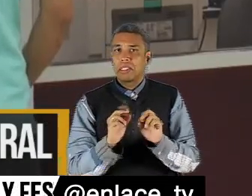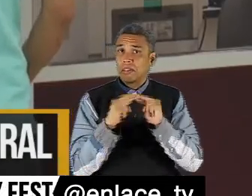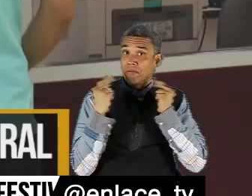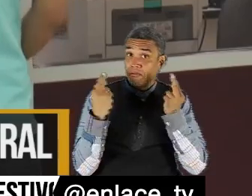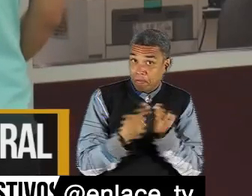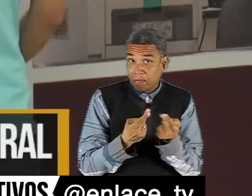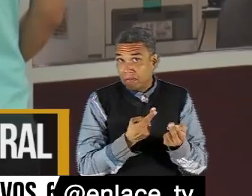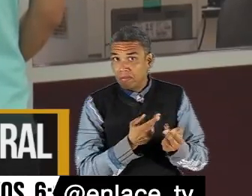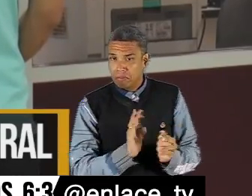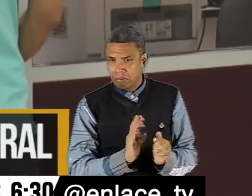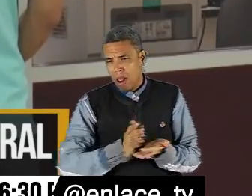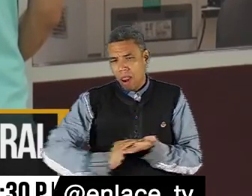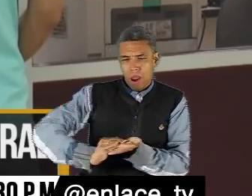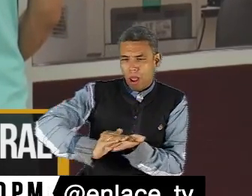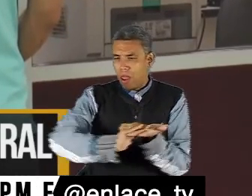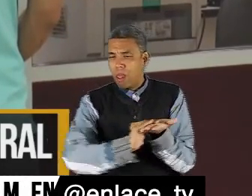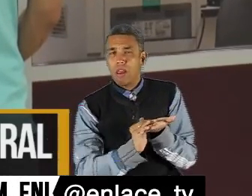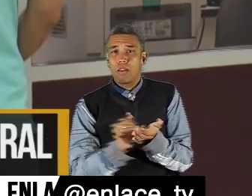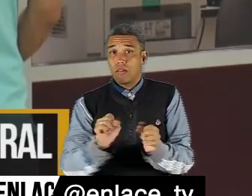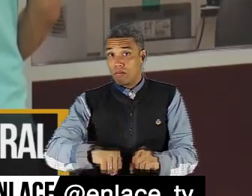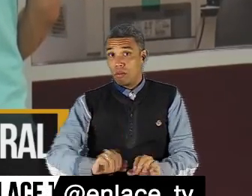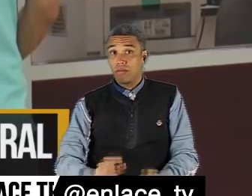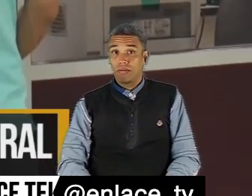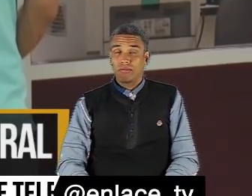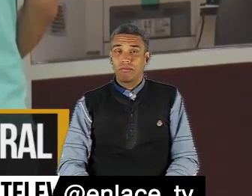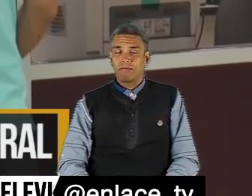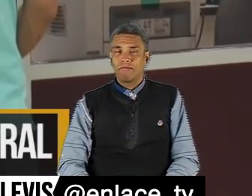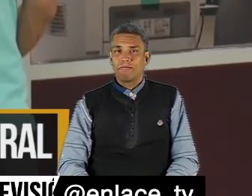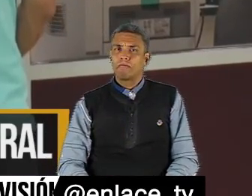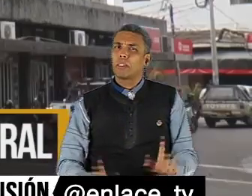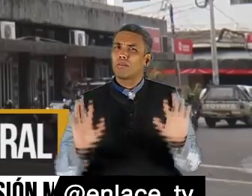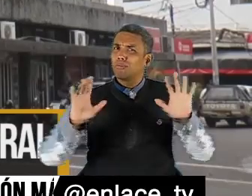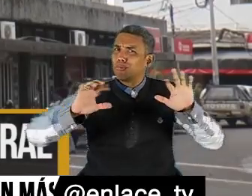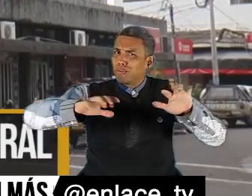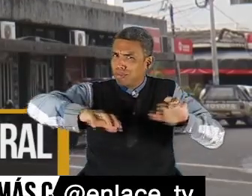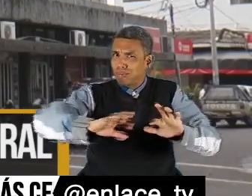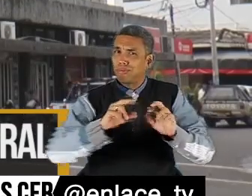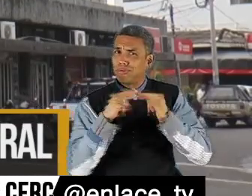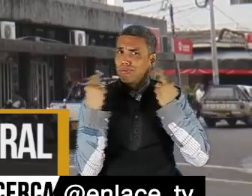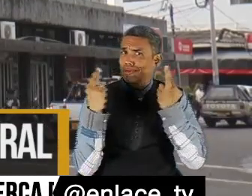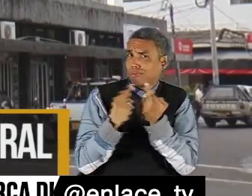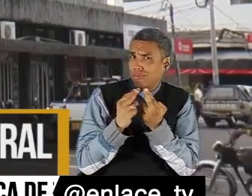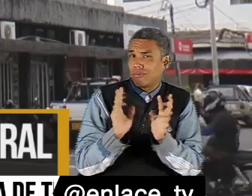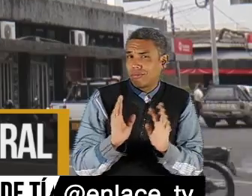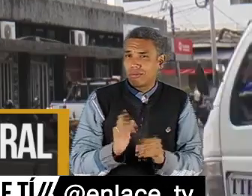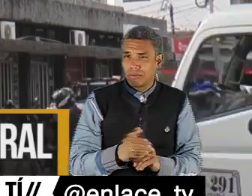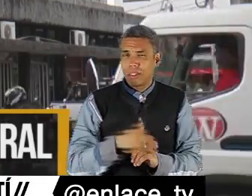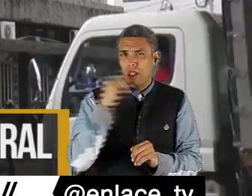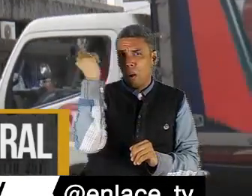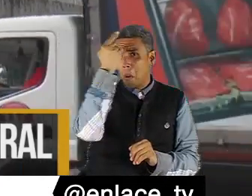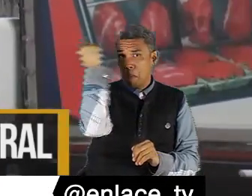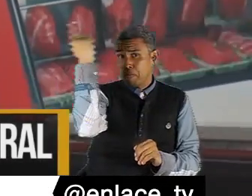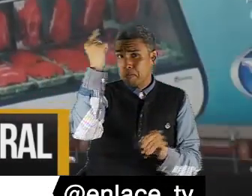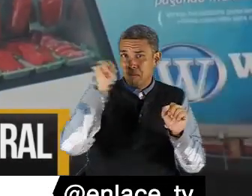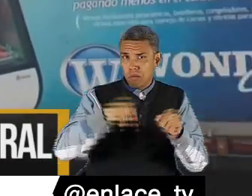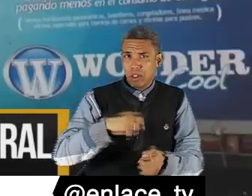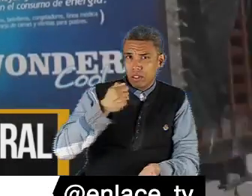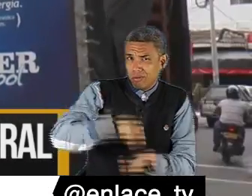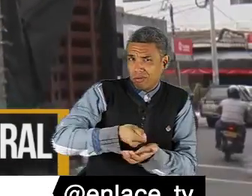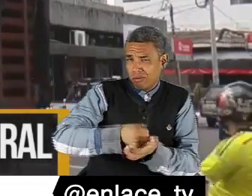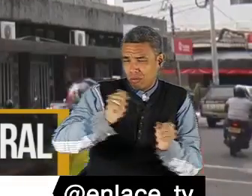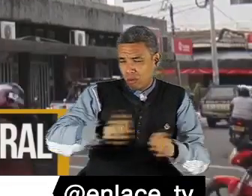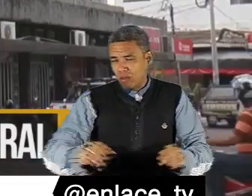que nos acompañen en esta gran asamblea ordinaria general de afiliados, en la cual